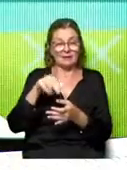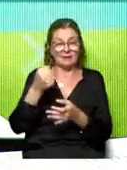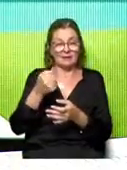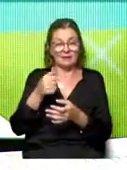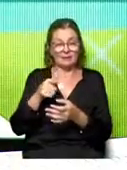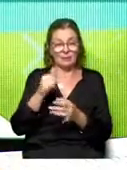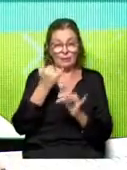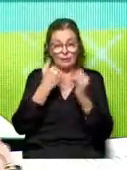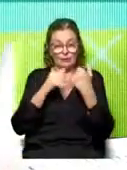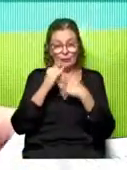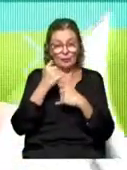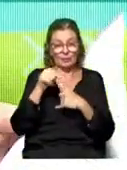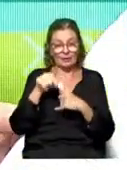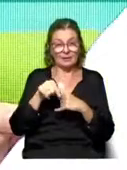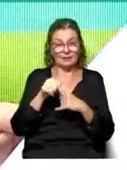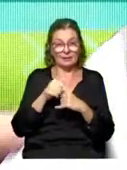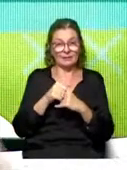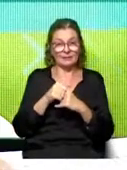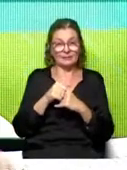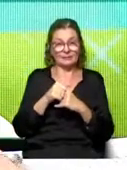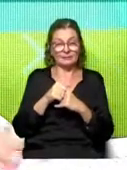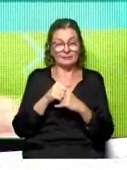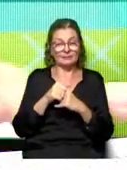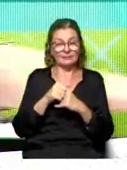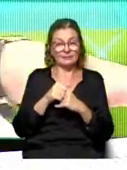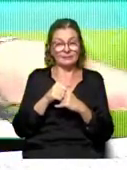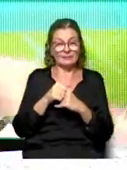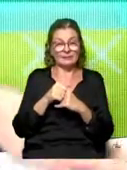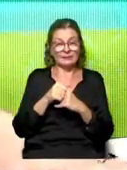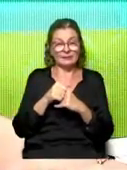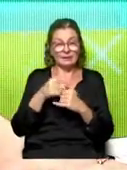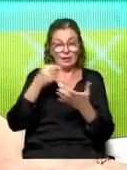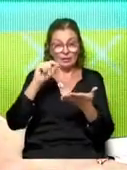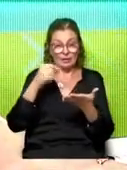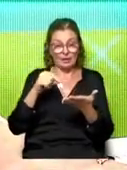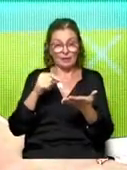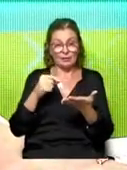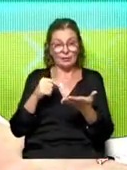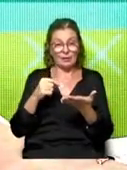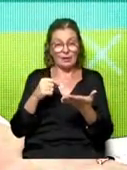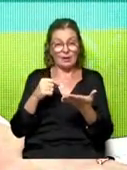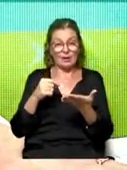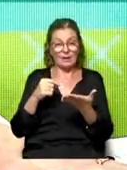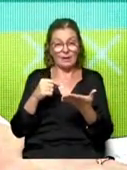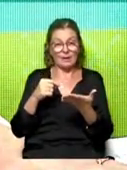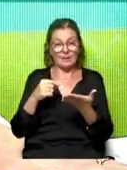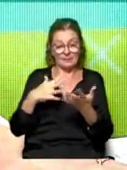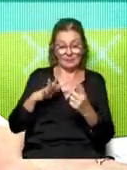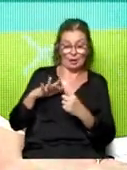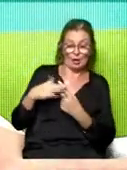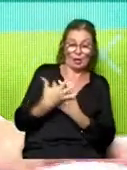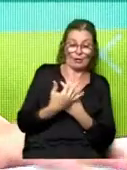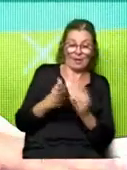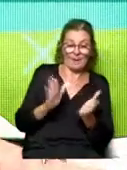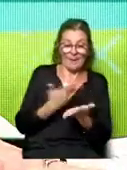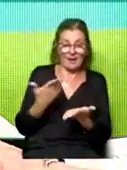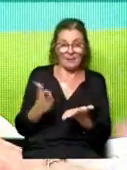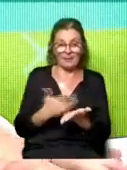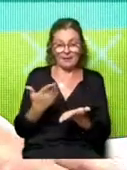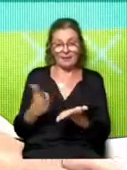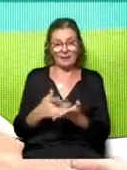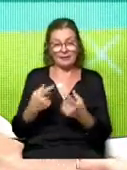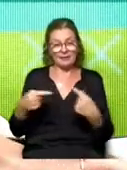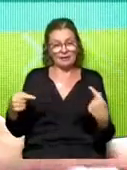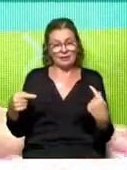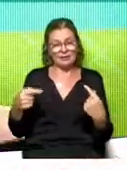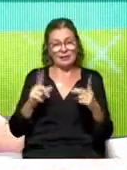el informe y de las cifras y los datos, ¿ves? A mí siempre me ven rodeada de papeles y de cosas, porque